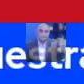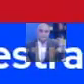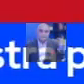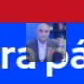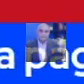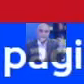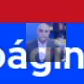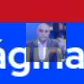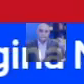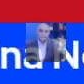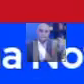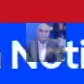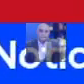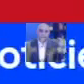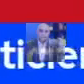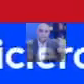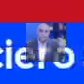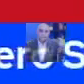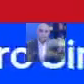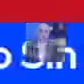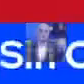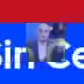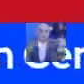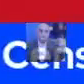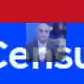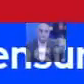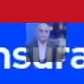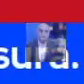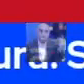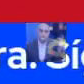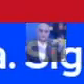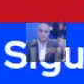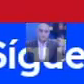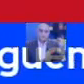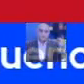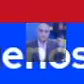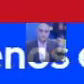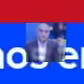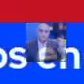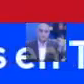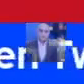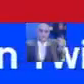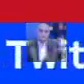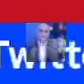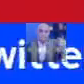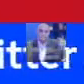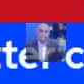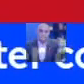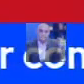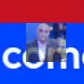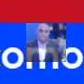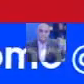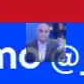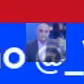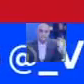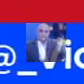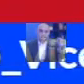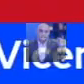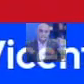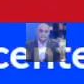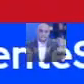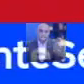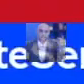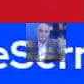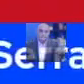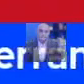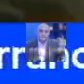presidente Andrés Manuel López Obrador hoy en la mañanera, no sé si me permitas proyectarlo para la audiencia que no vio la